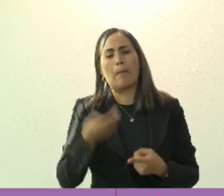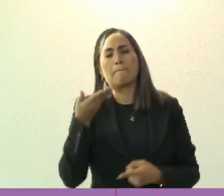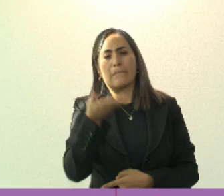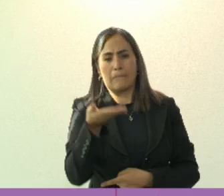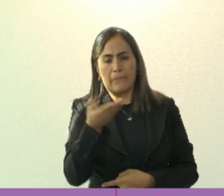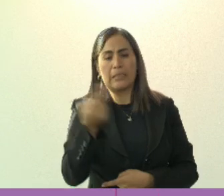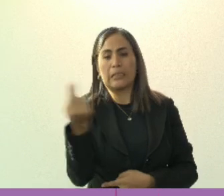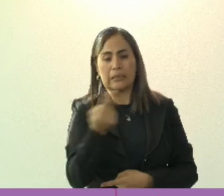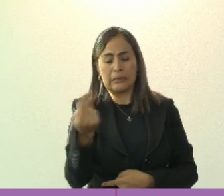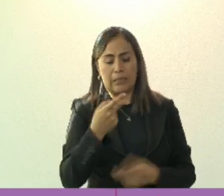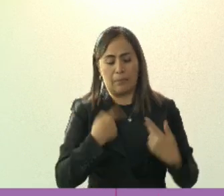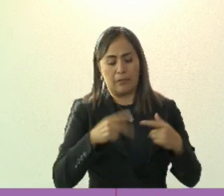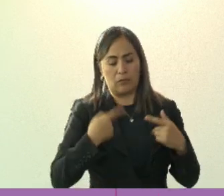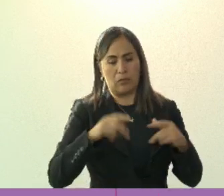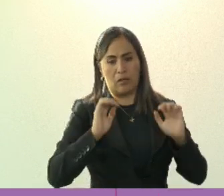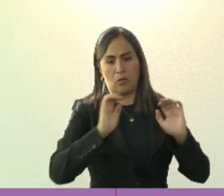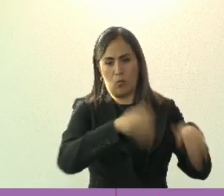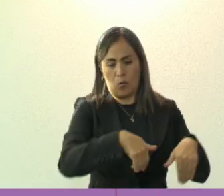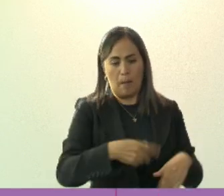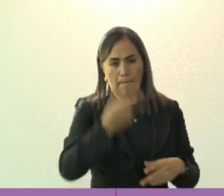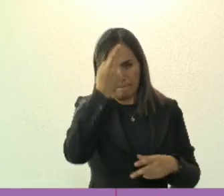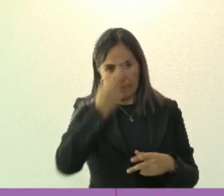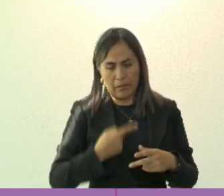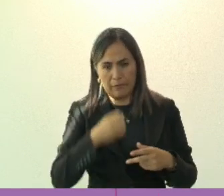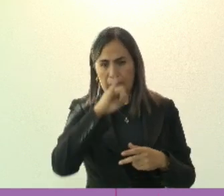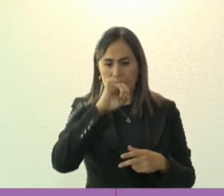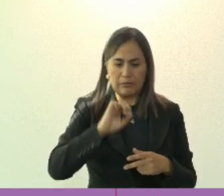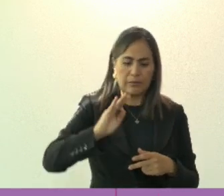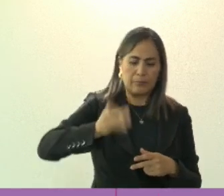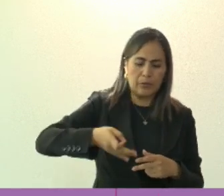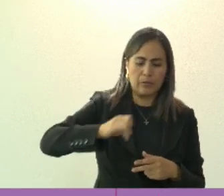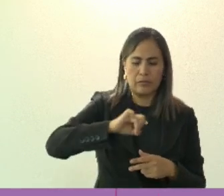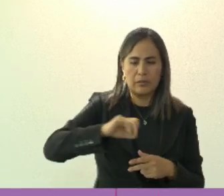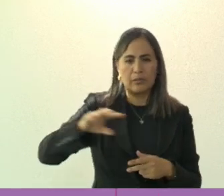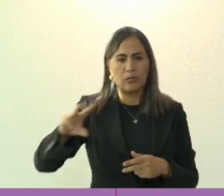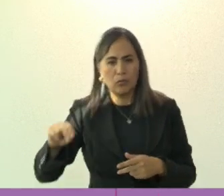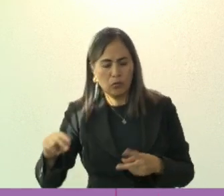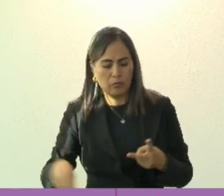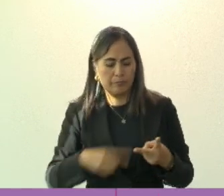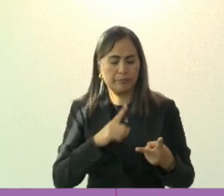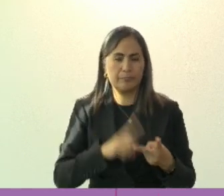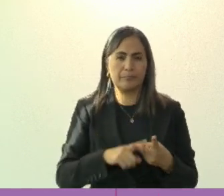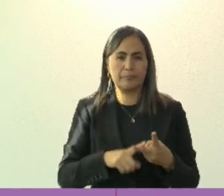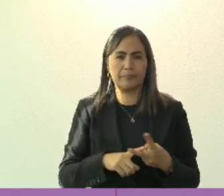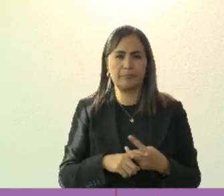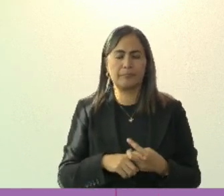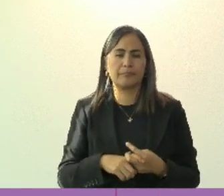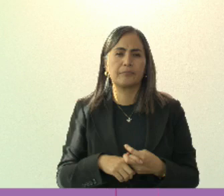personal. ¿Cumplió o no cumplió con el perfil que estábamos solicitando? ¿Se le hizo